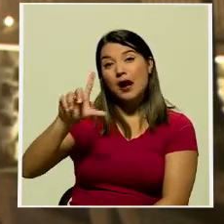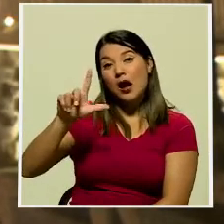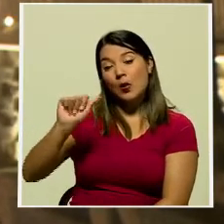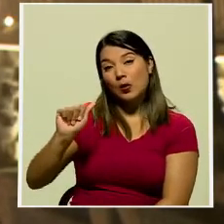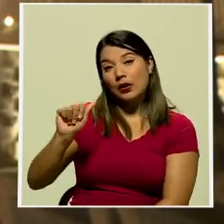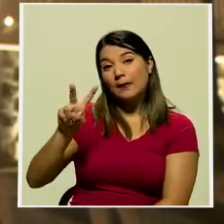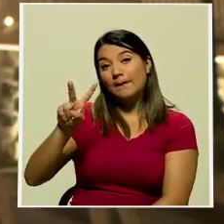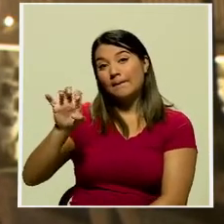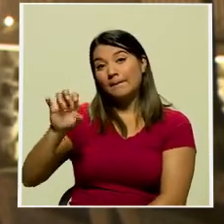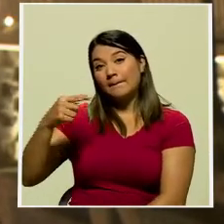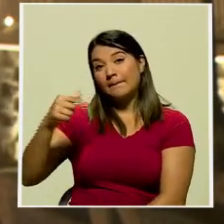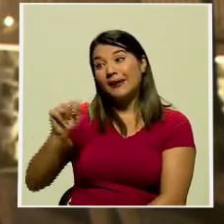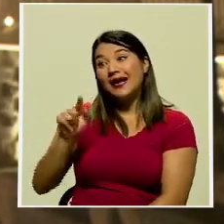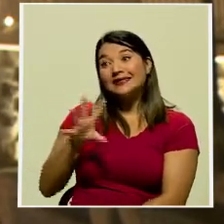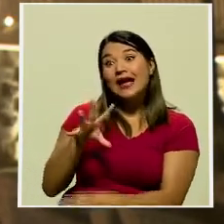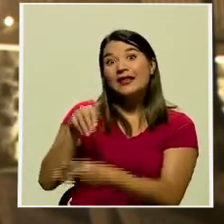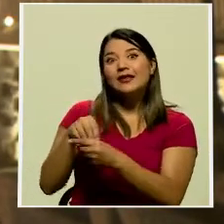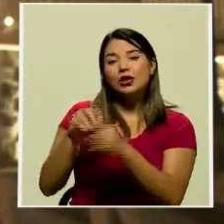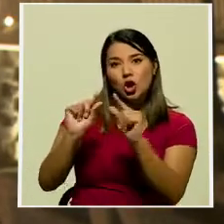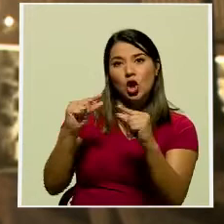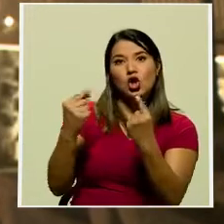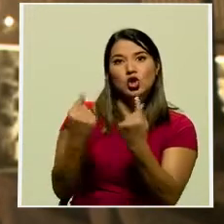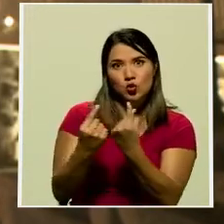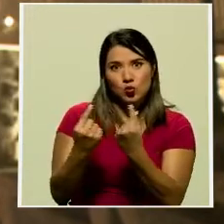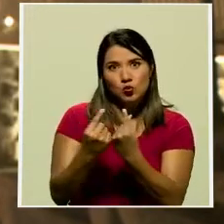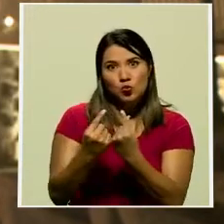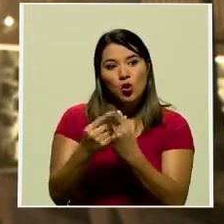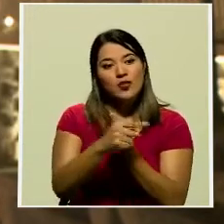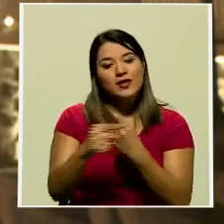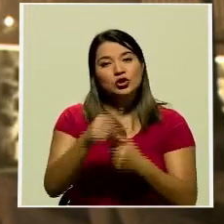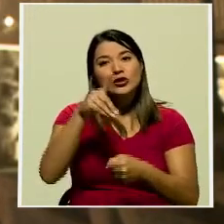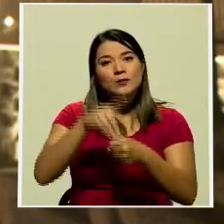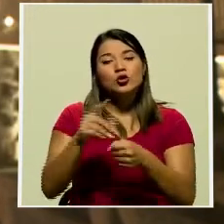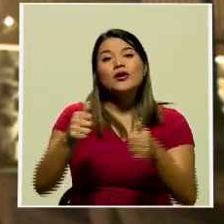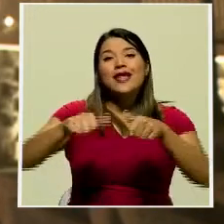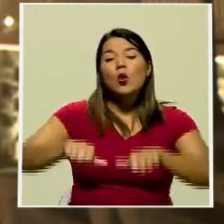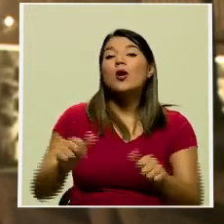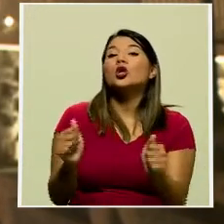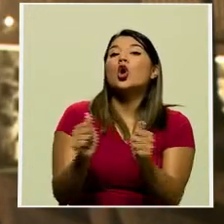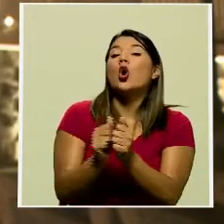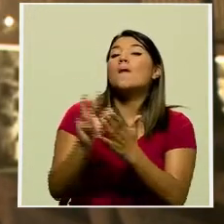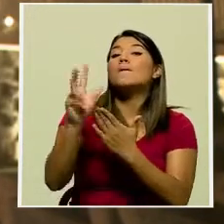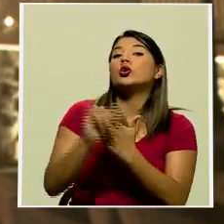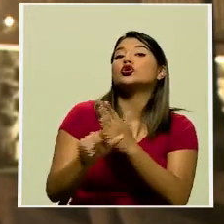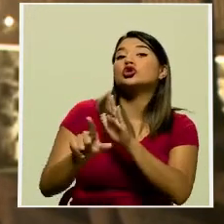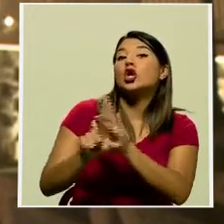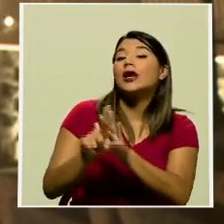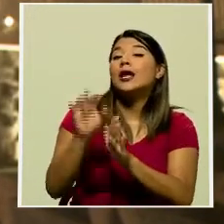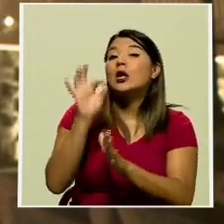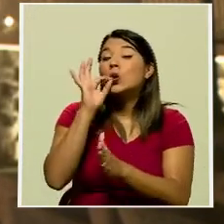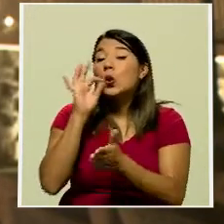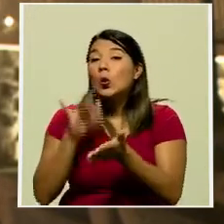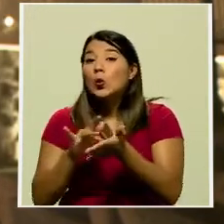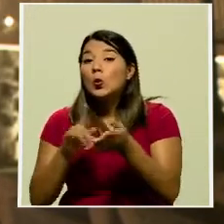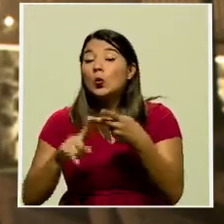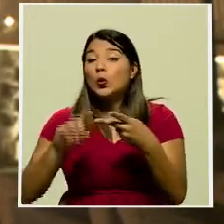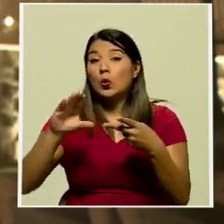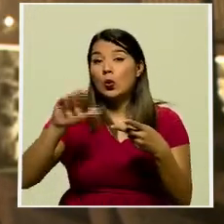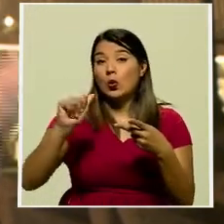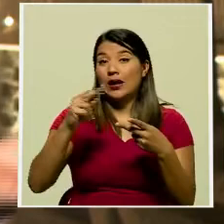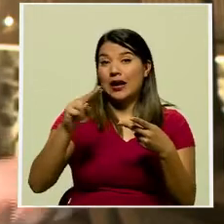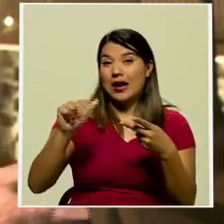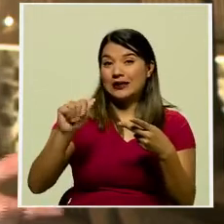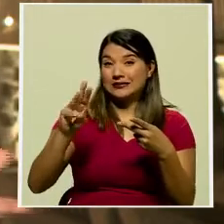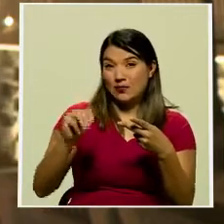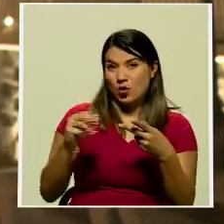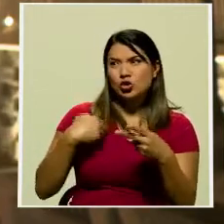que está impulsando o exigiendo al gobierno que se presente estos proyectos de ley acá en la Asamblea Legislativa, sobre cuál era la posición